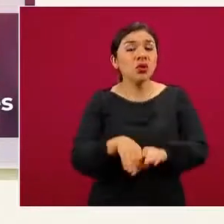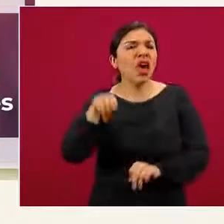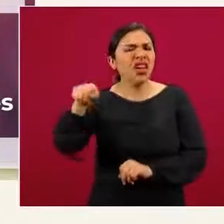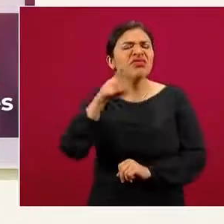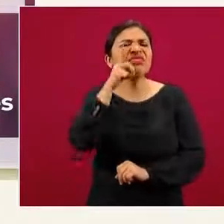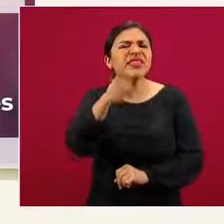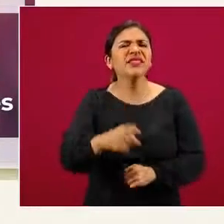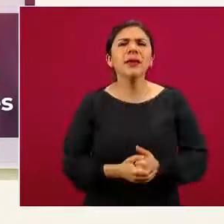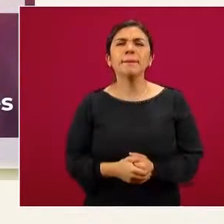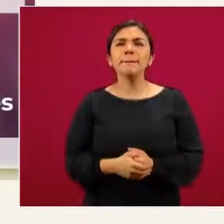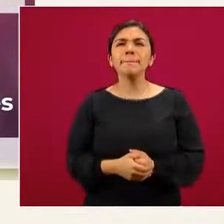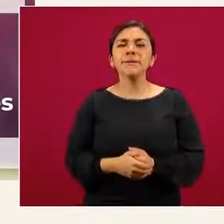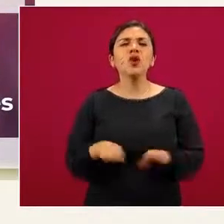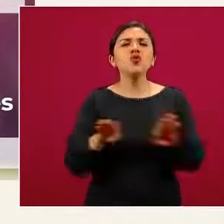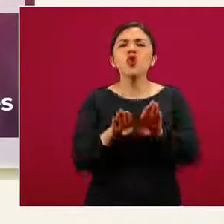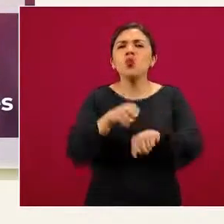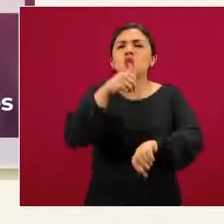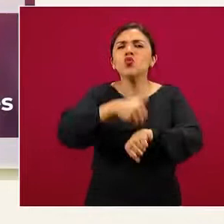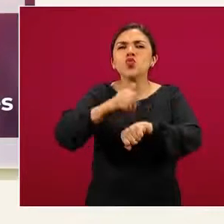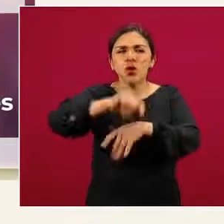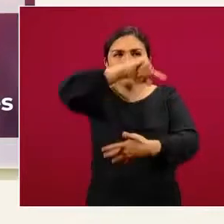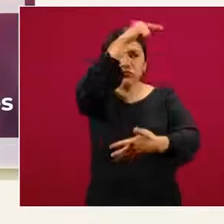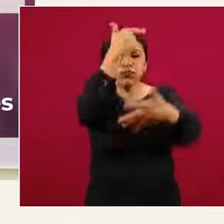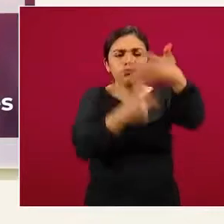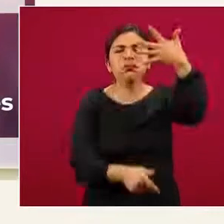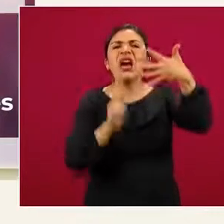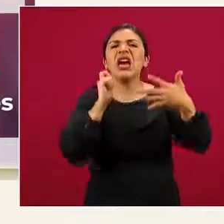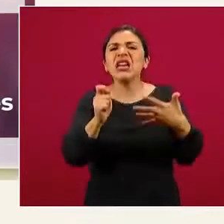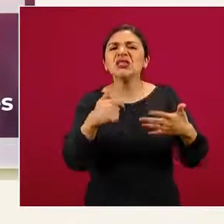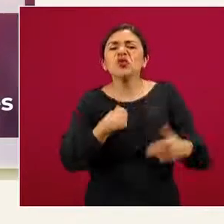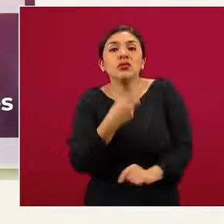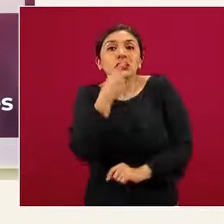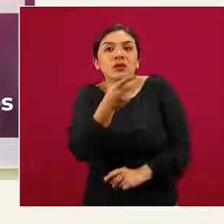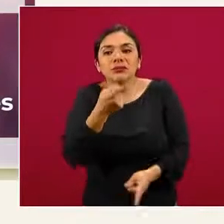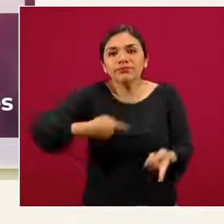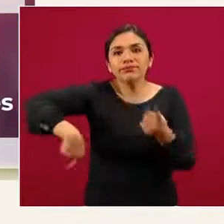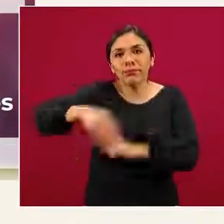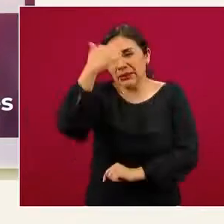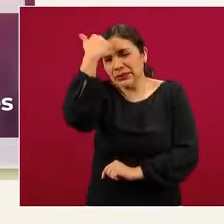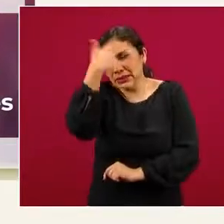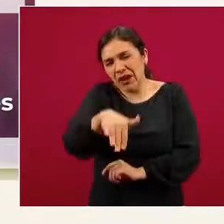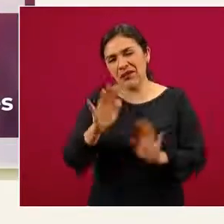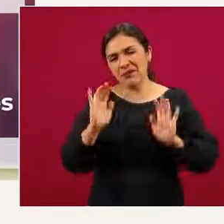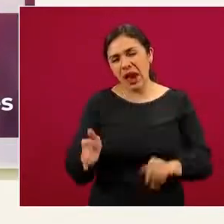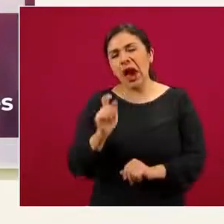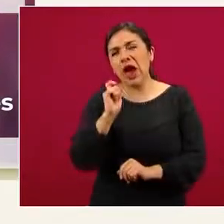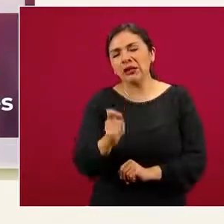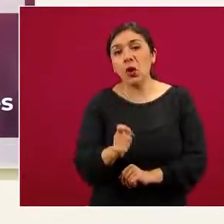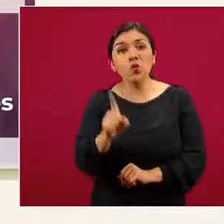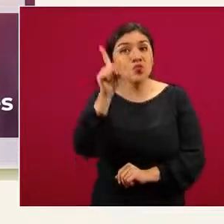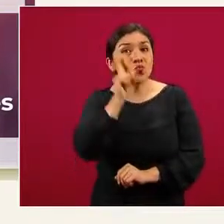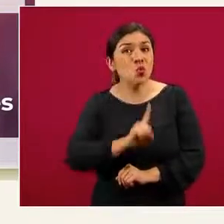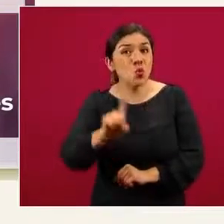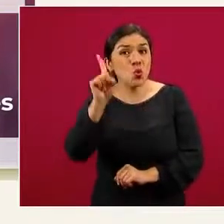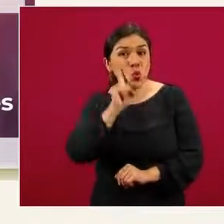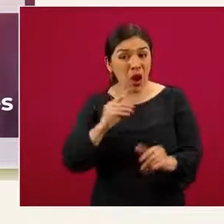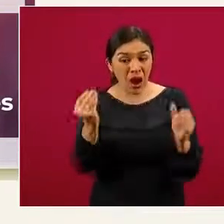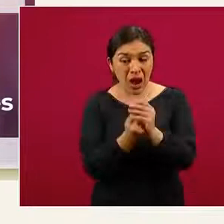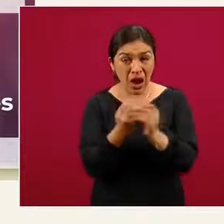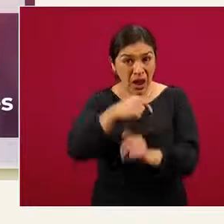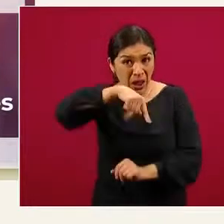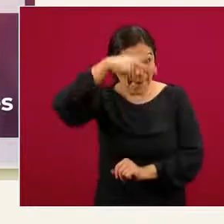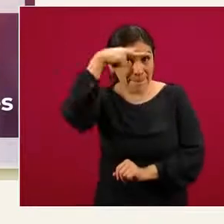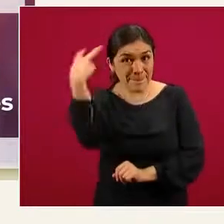dice en números lo que decimos y lo que todas y todos sabemos. O sea, las mujeres en